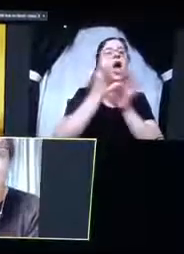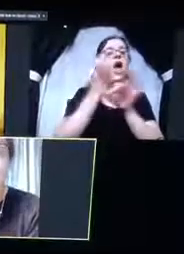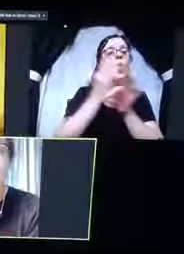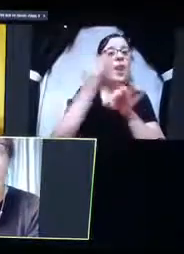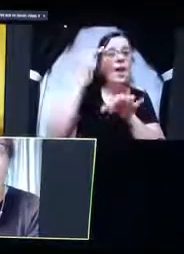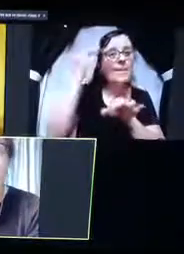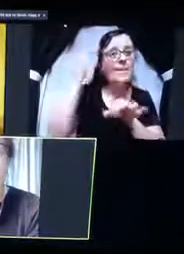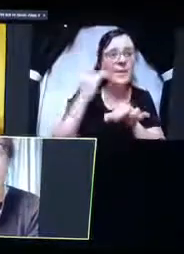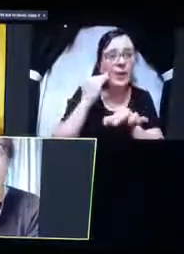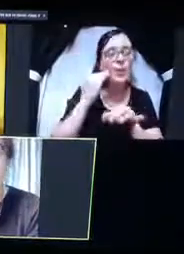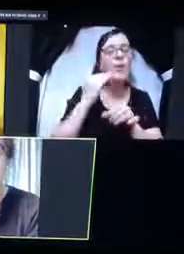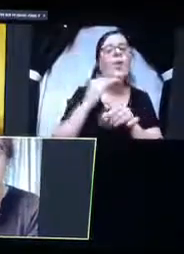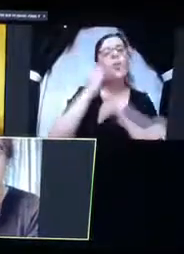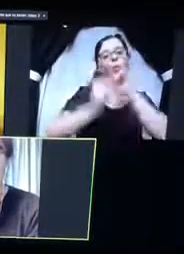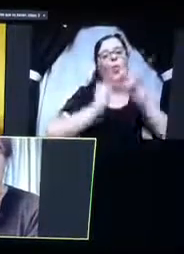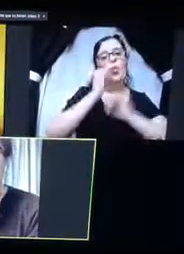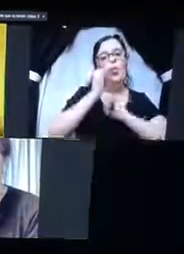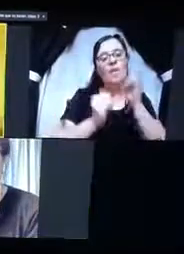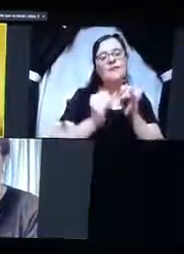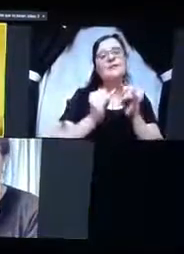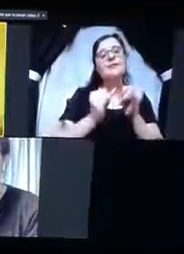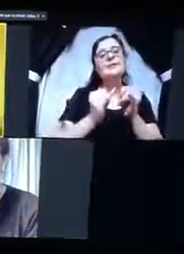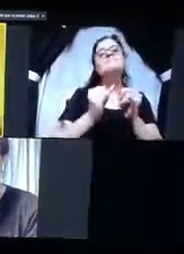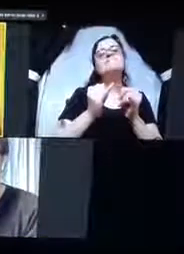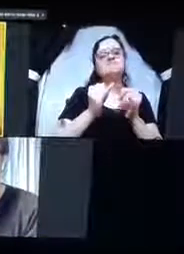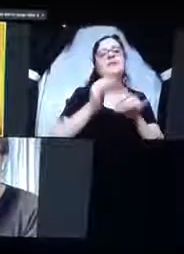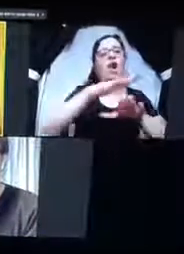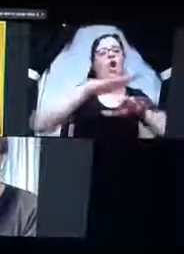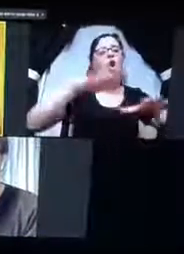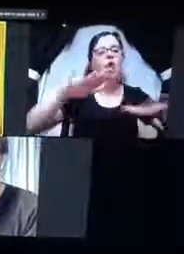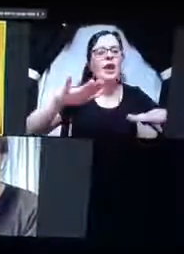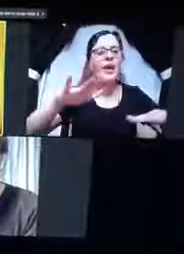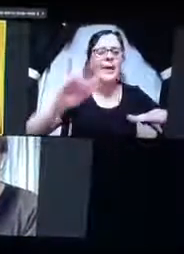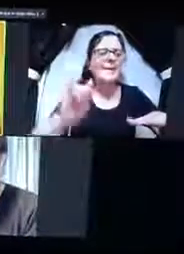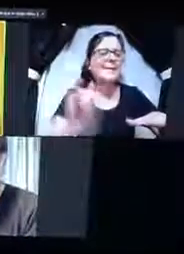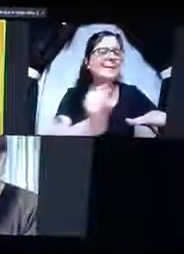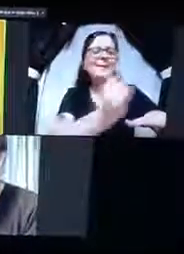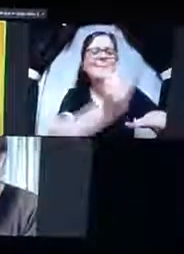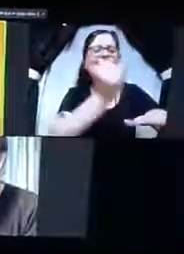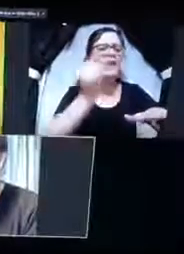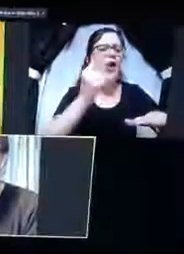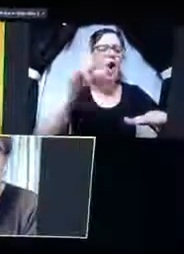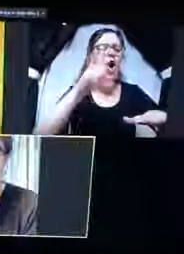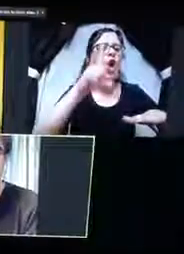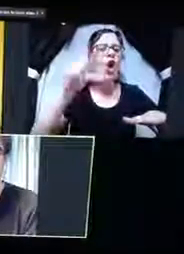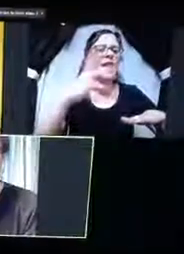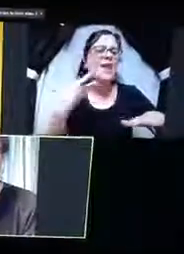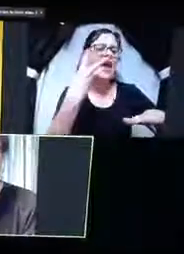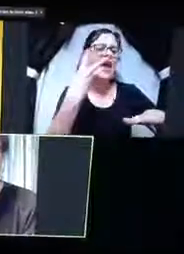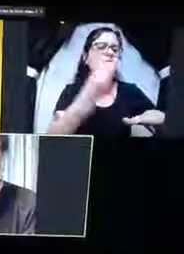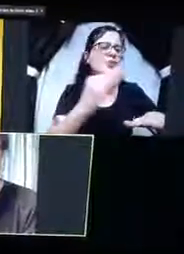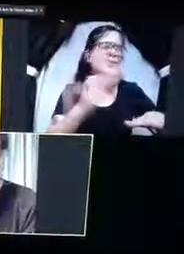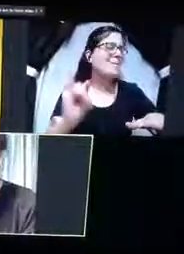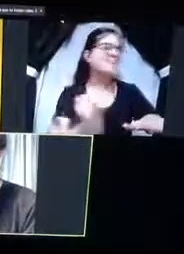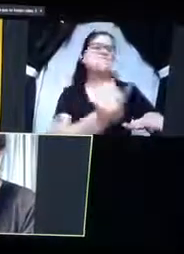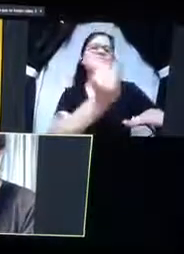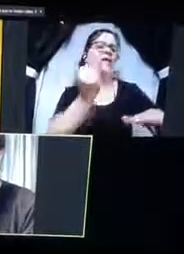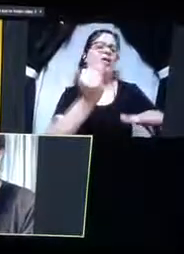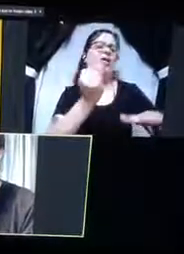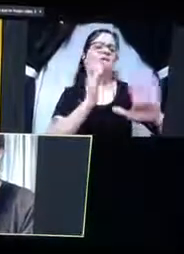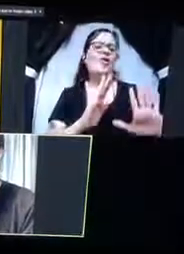que lograron mejor comprensión en las consignas dadas. Genial. Acá menciona que es un muy buen complemento